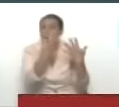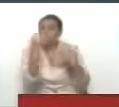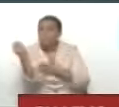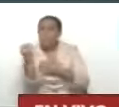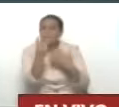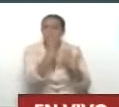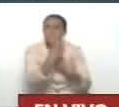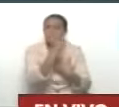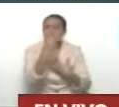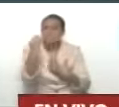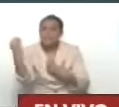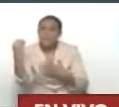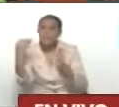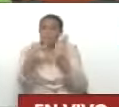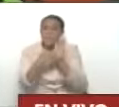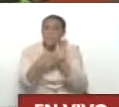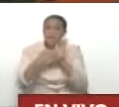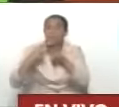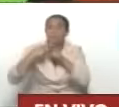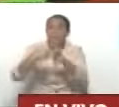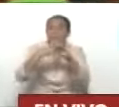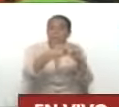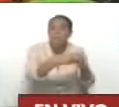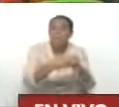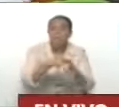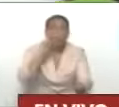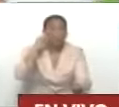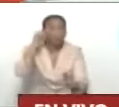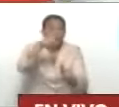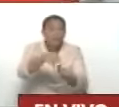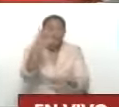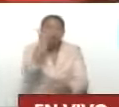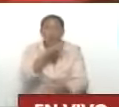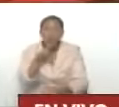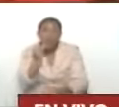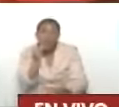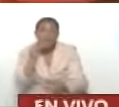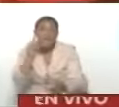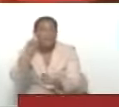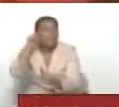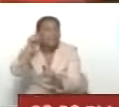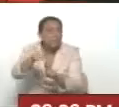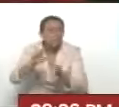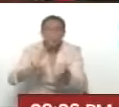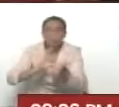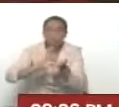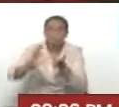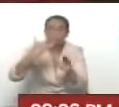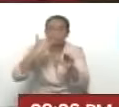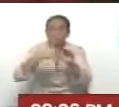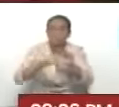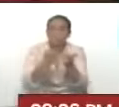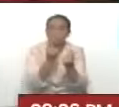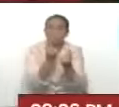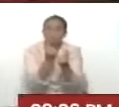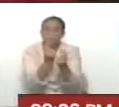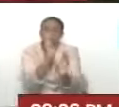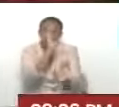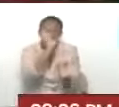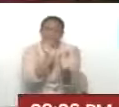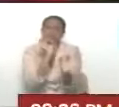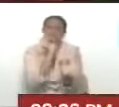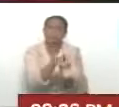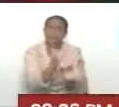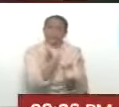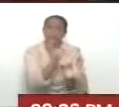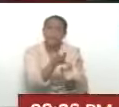100.000 financiamientos que le llegan a ustedes, muchachos, para que ustedes sigan creyendo en su capacidad